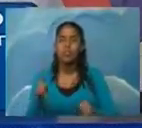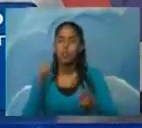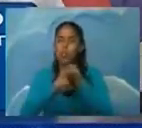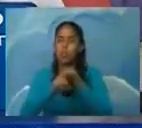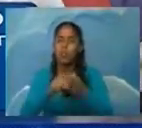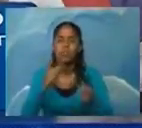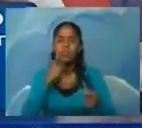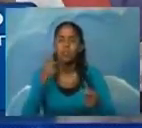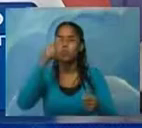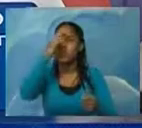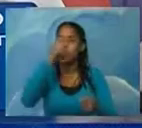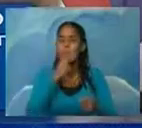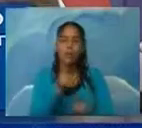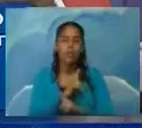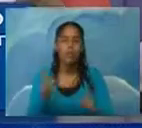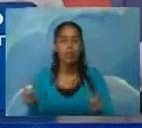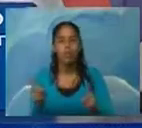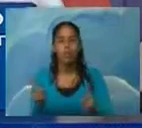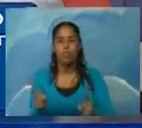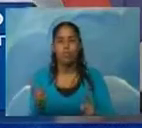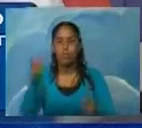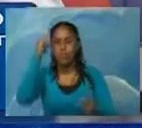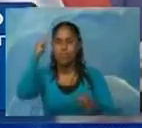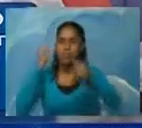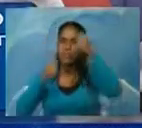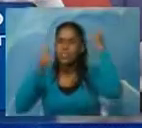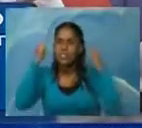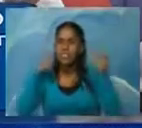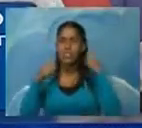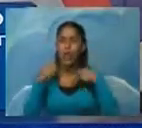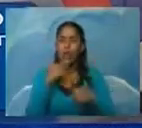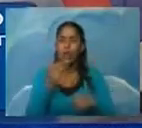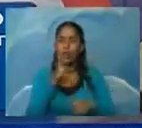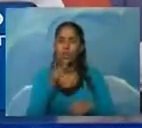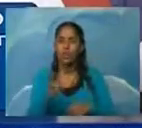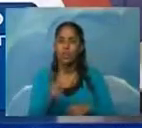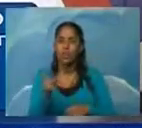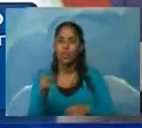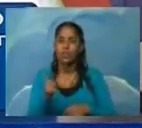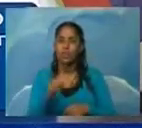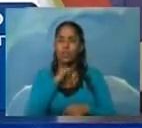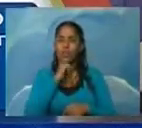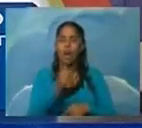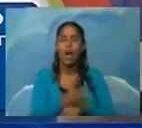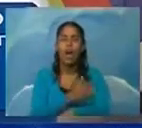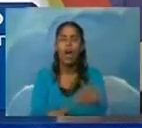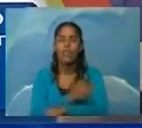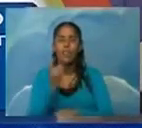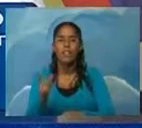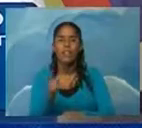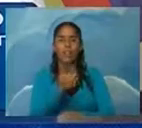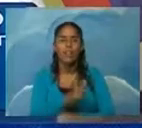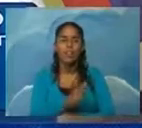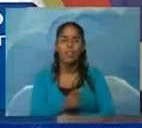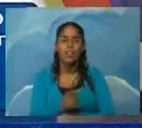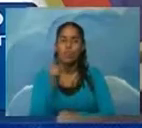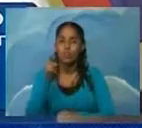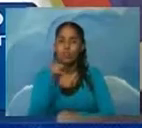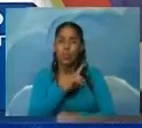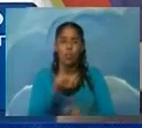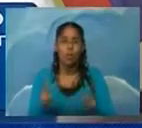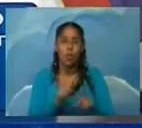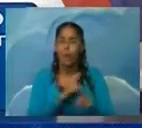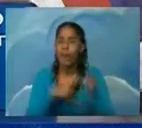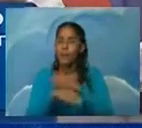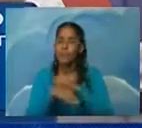murió el papá, se le murió. No se vayan ustedes coco pelado. Esa era la costumbre de la gente allá. Él le dijo, ustedes no